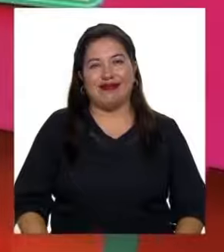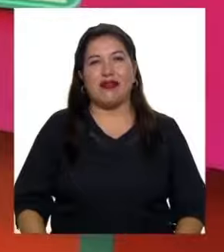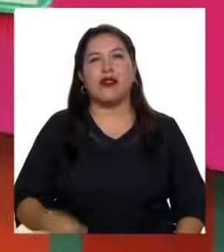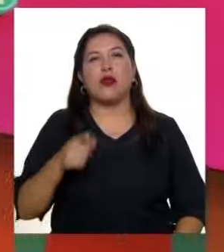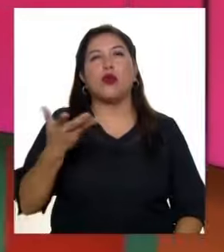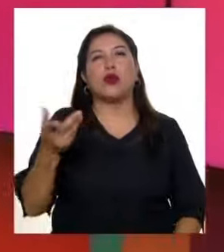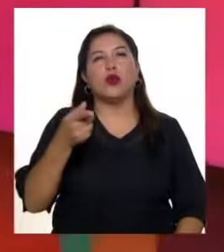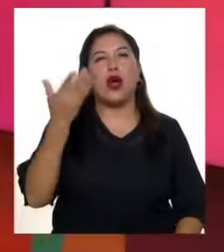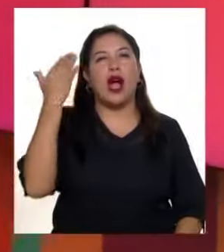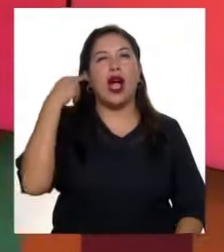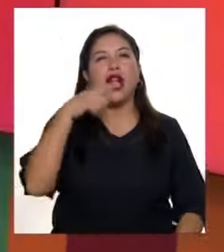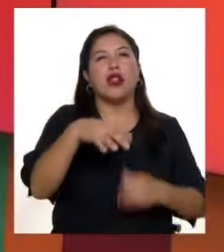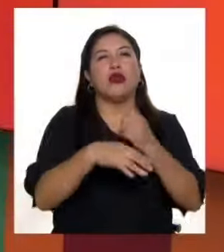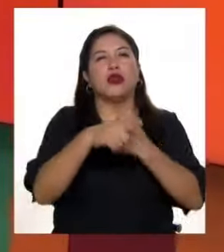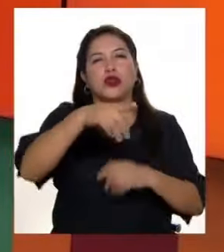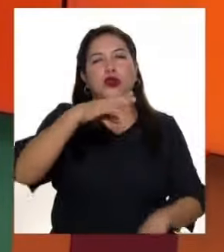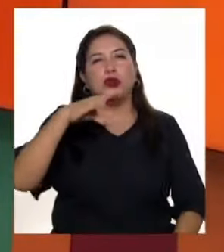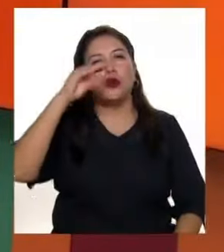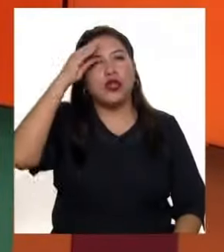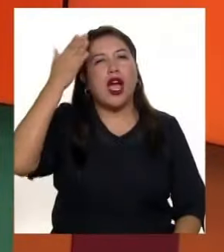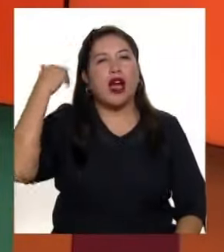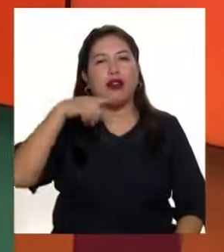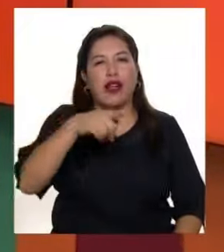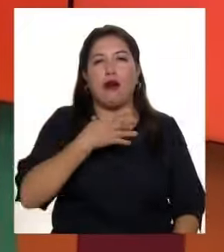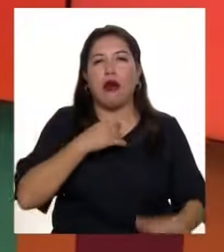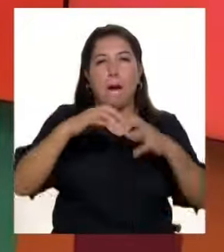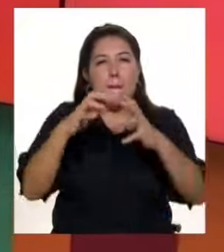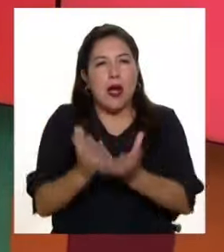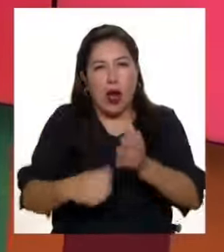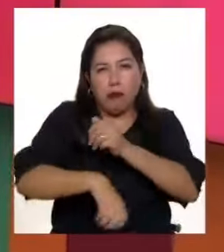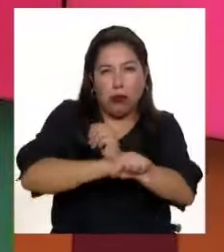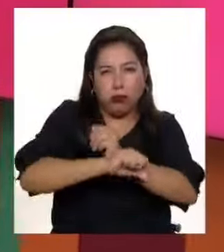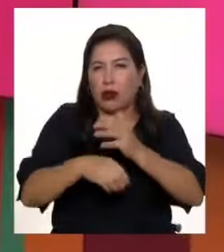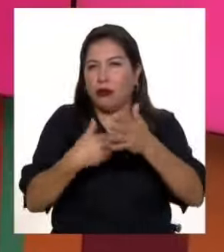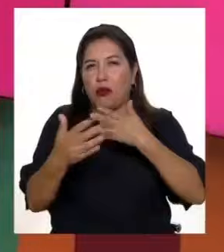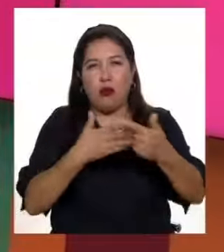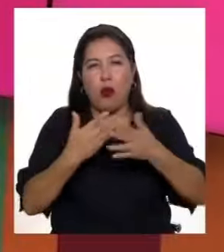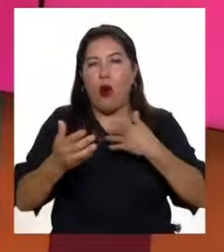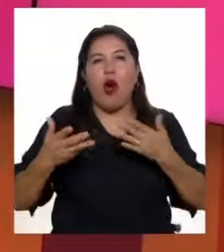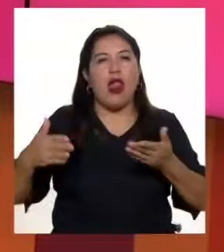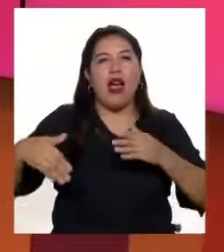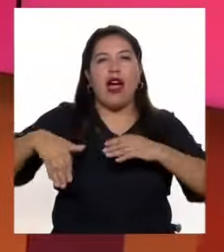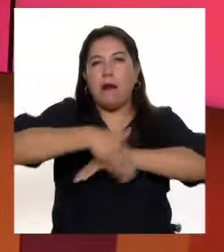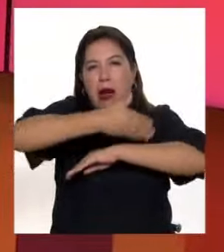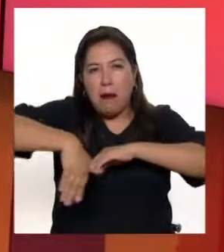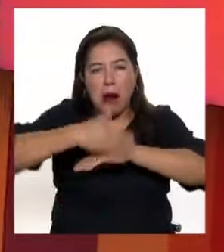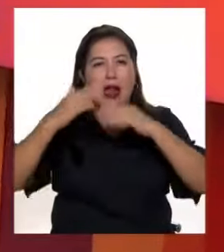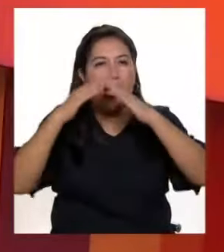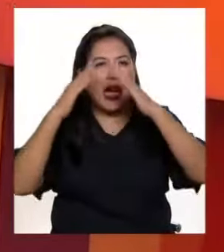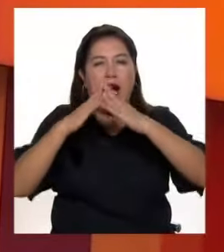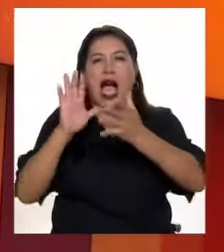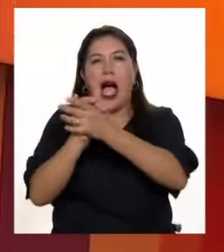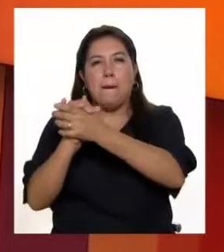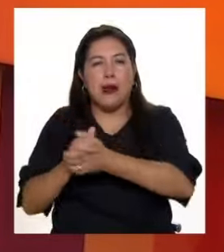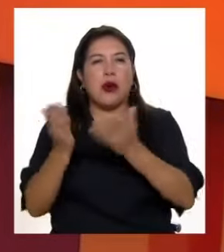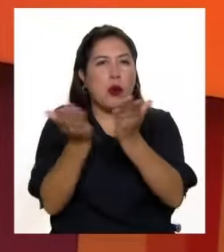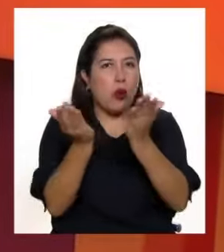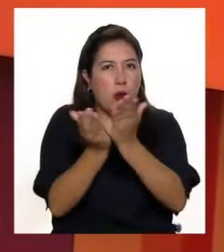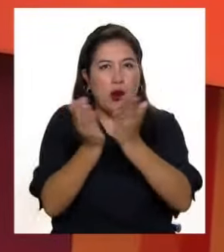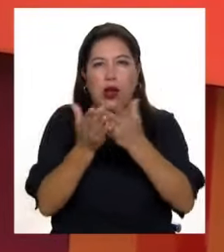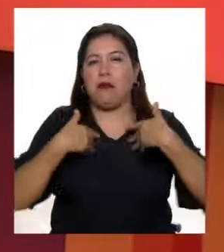yo gustaba de la pelota. La pelota de trapo, la pelota de cualquier forma, en la quinta, en la calle, con los amigos, en la escuela, era